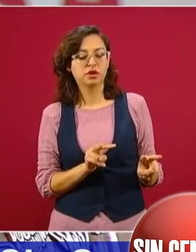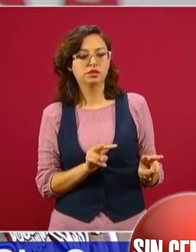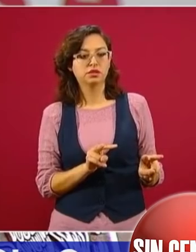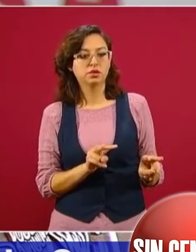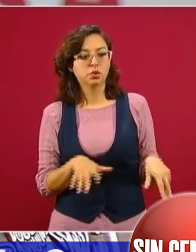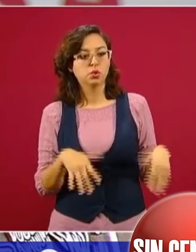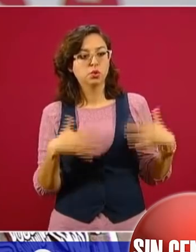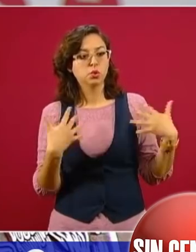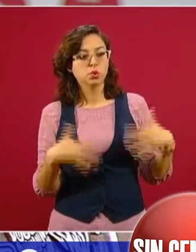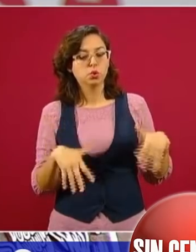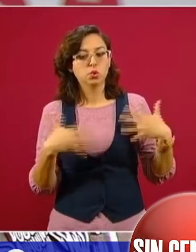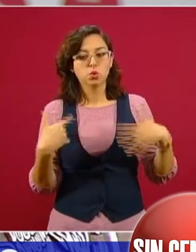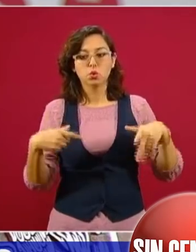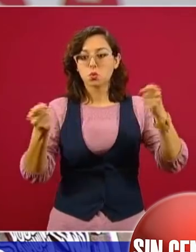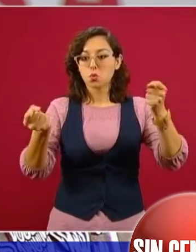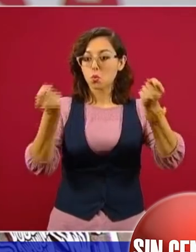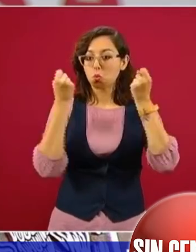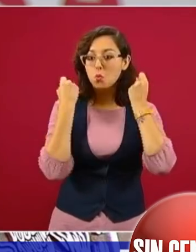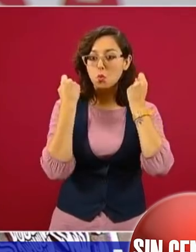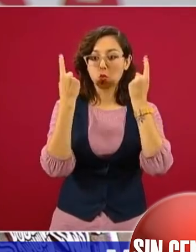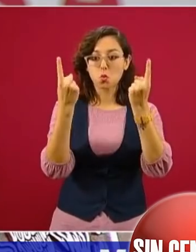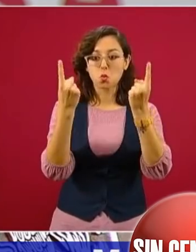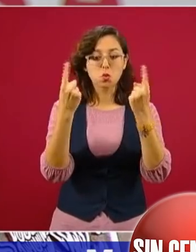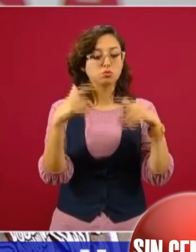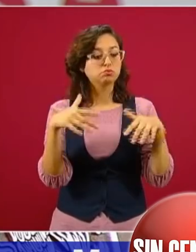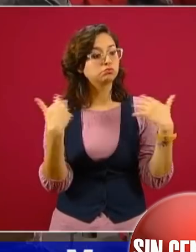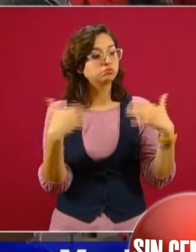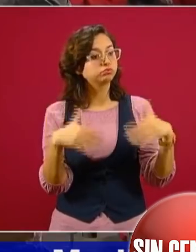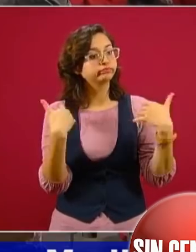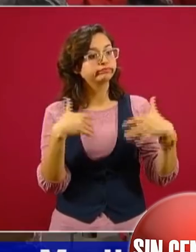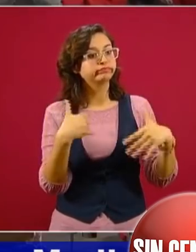como ejemplo a seguir.